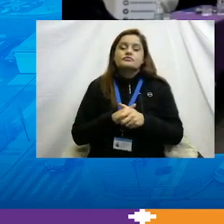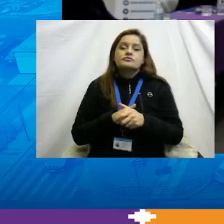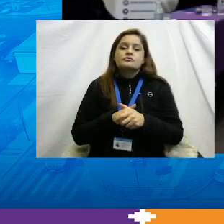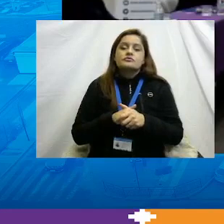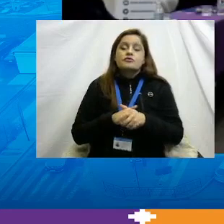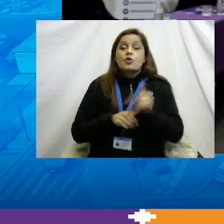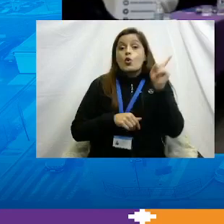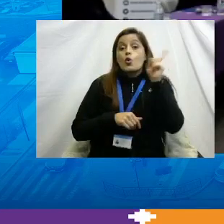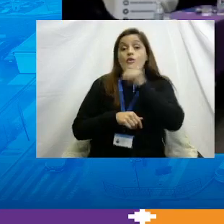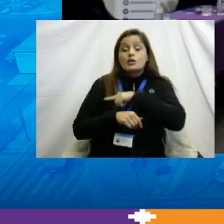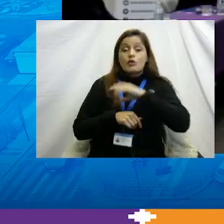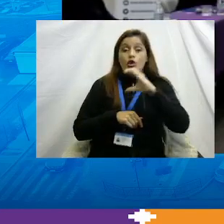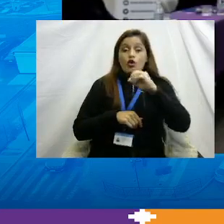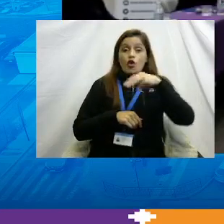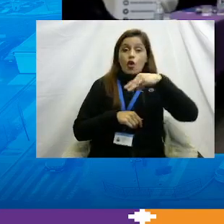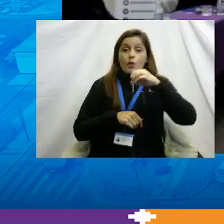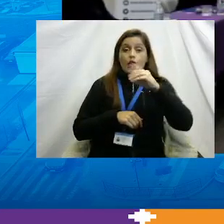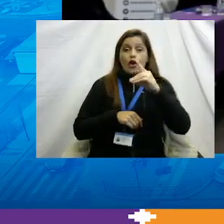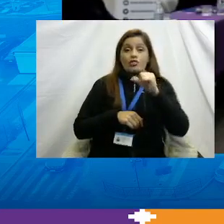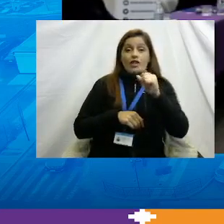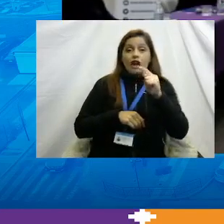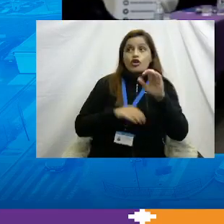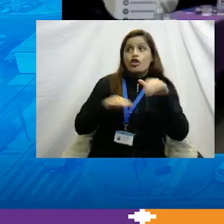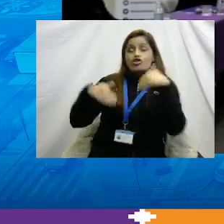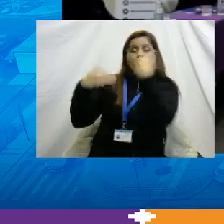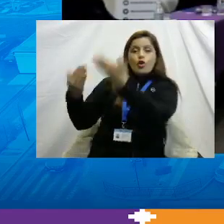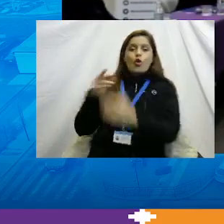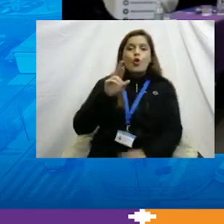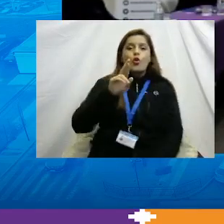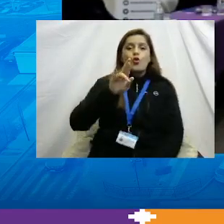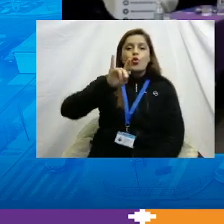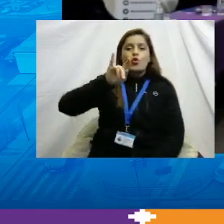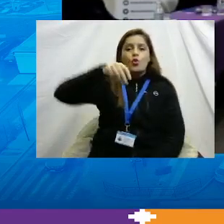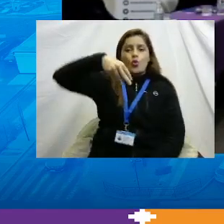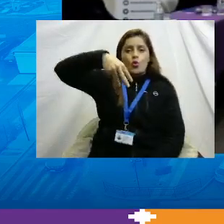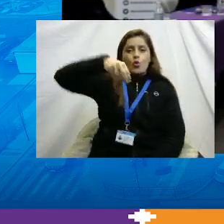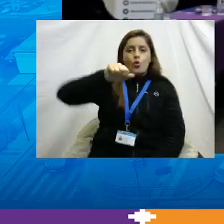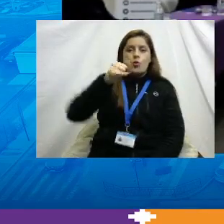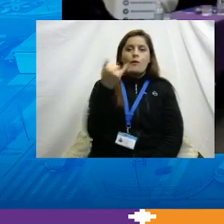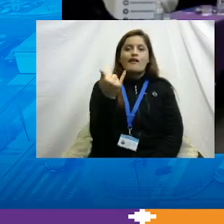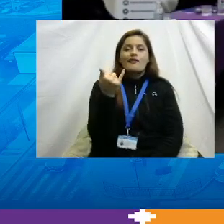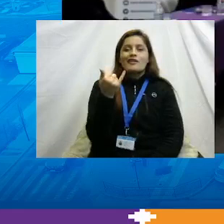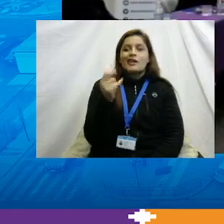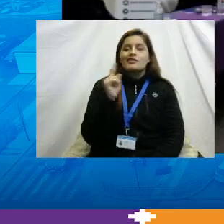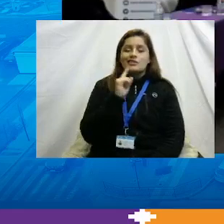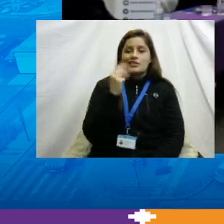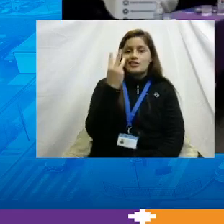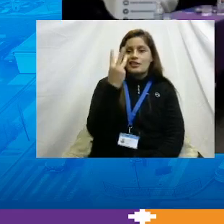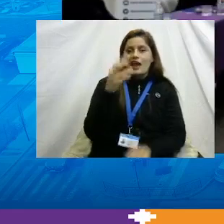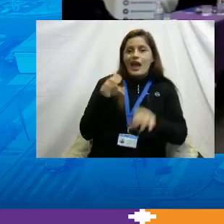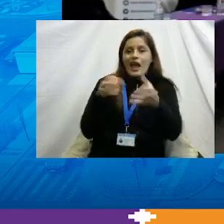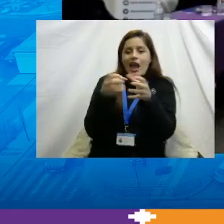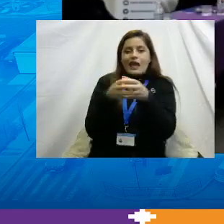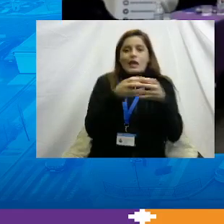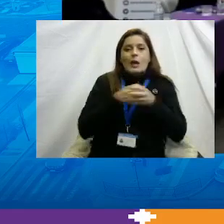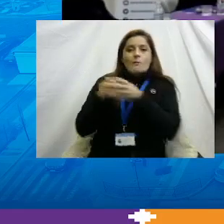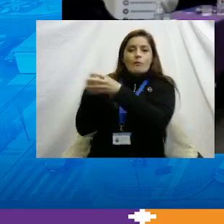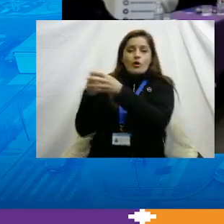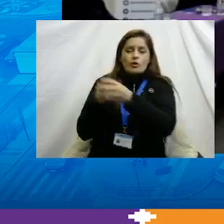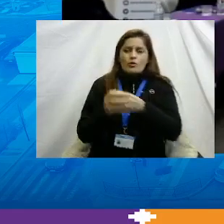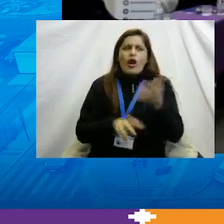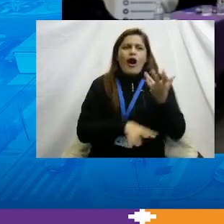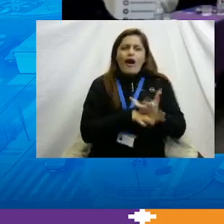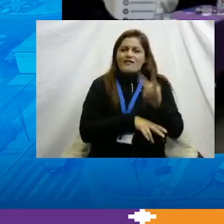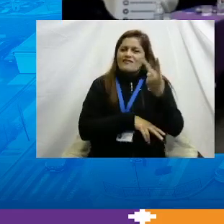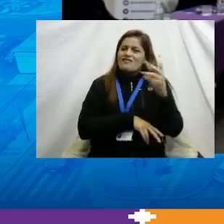último comodato que se entregó fue en Rumay, si no me equivoco, a 3 clubes deportivos, pero quedan 20 o 30 clubes deportivos que no tienen su lugar